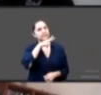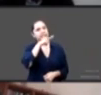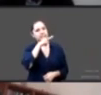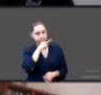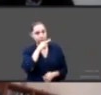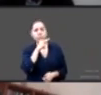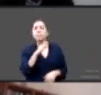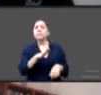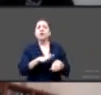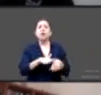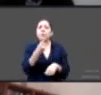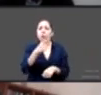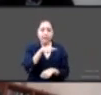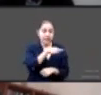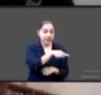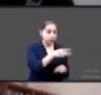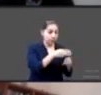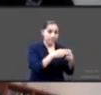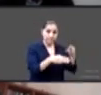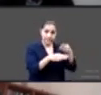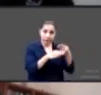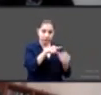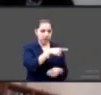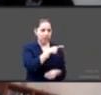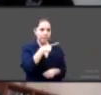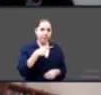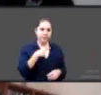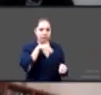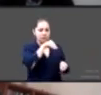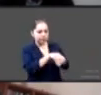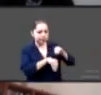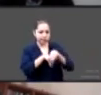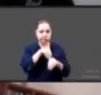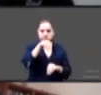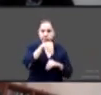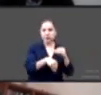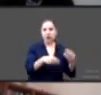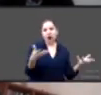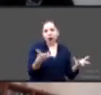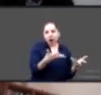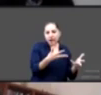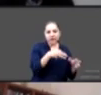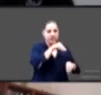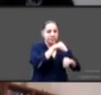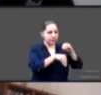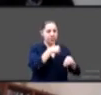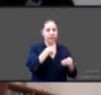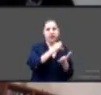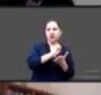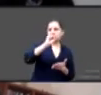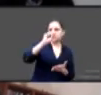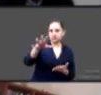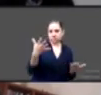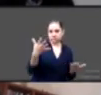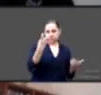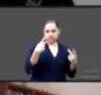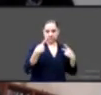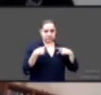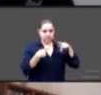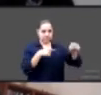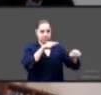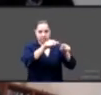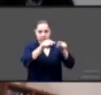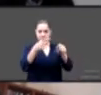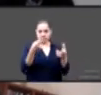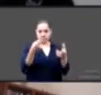de producir y muchos de las víctimas están viviendo con el agresor. Nosotros sabemos que cuando hablamos de violencia sexual, los agresores son personas que se encuentran